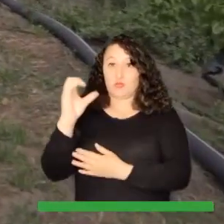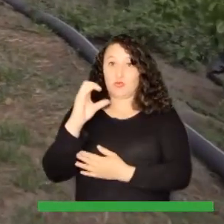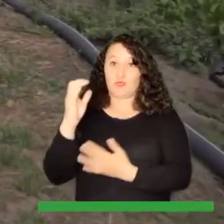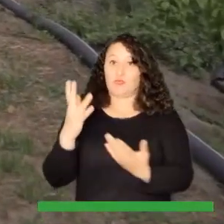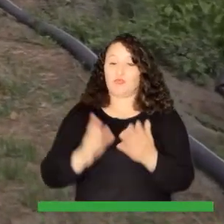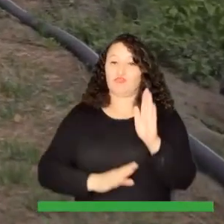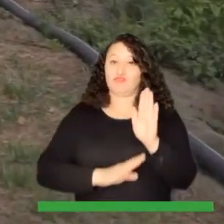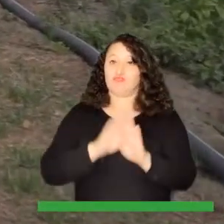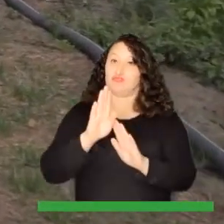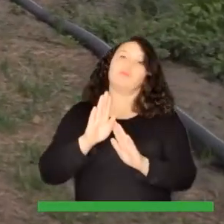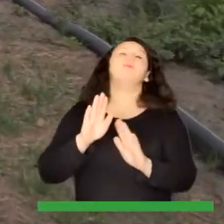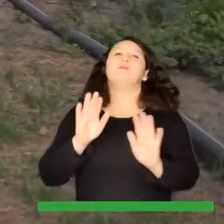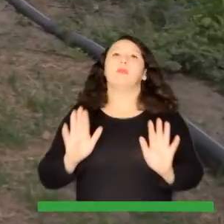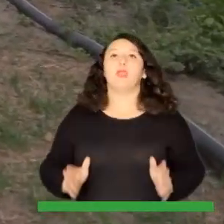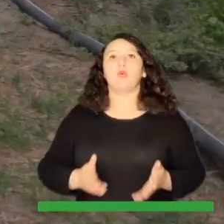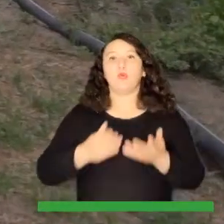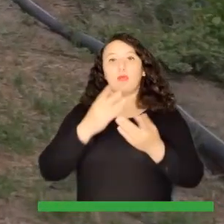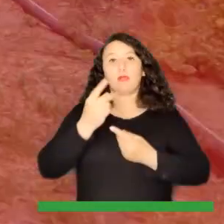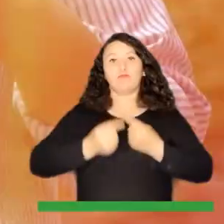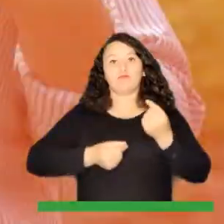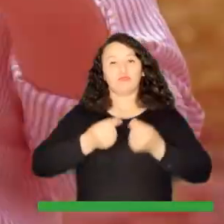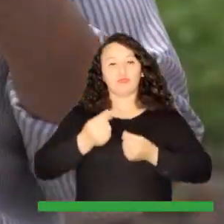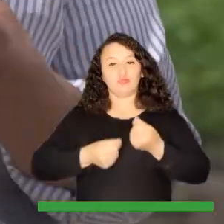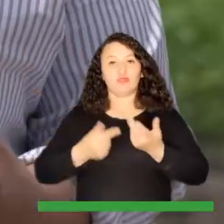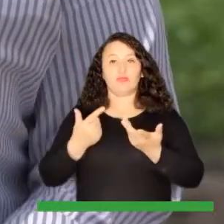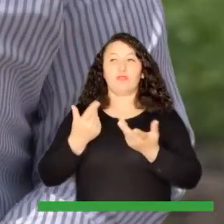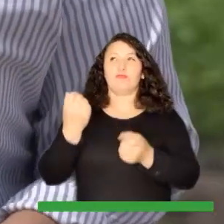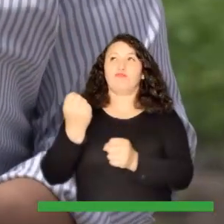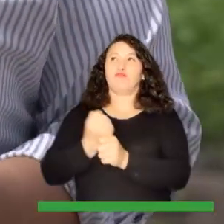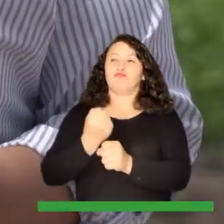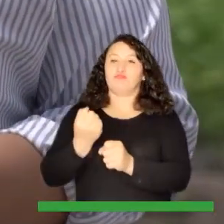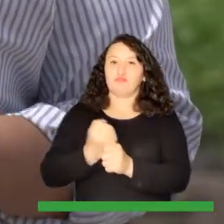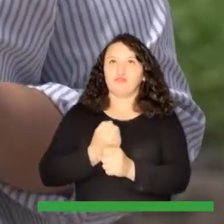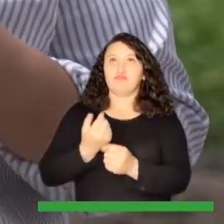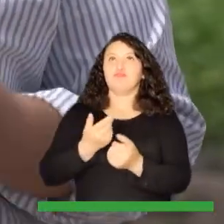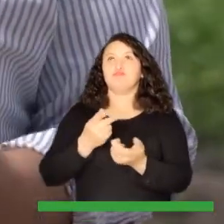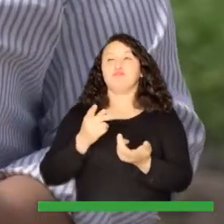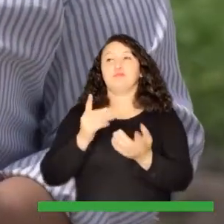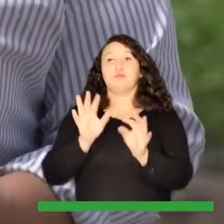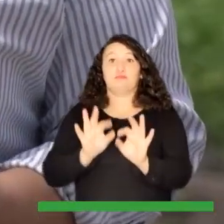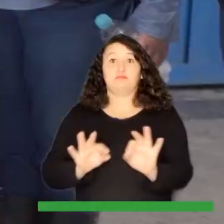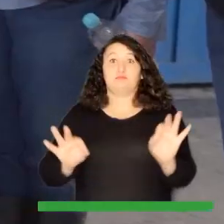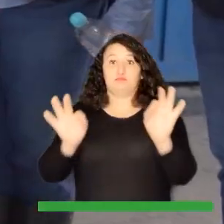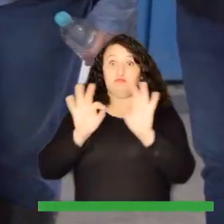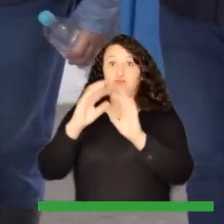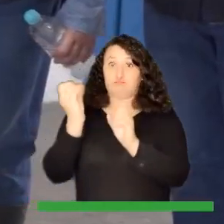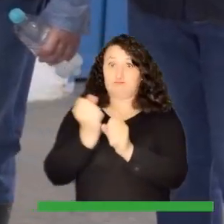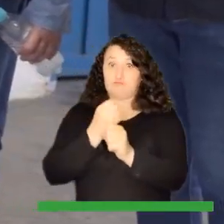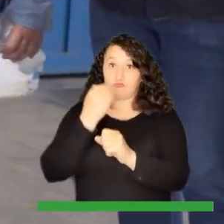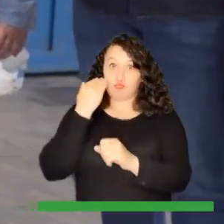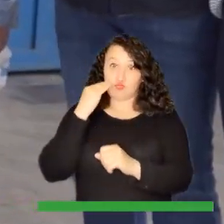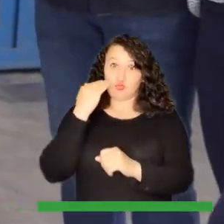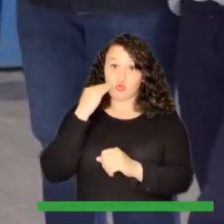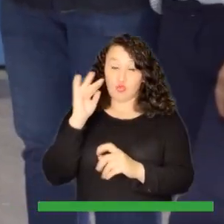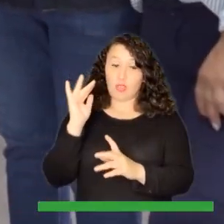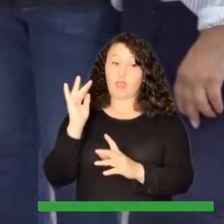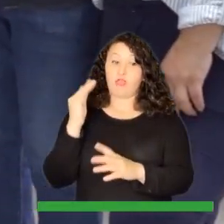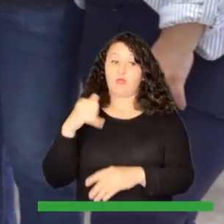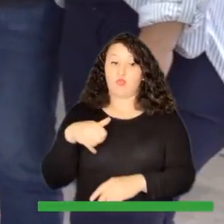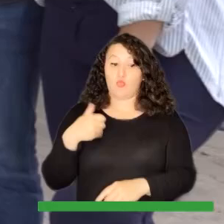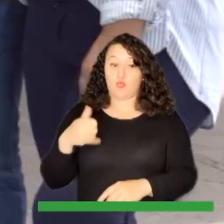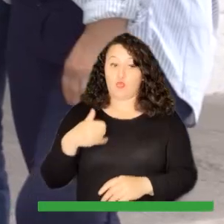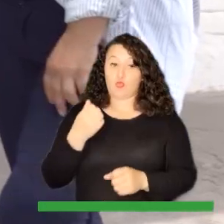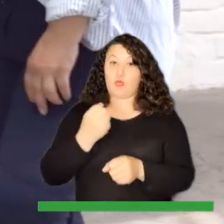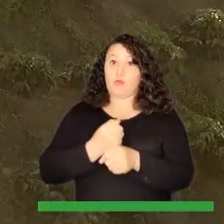para salir adelante, mejorar su economía, mejorar el empleo, la importancia que le dan al trabajo de la mujer, al trabajo